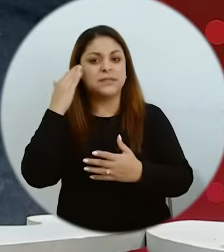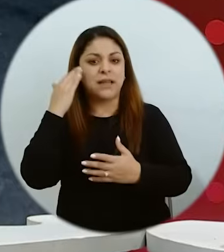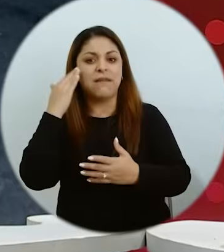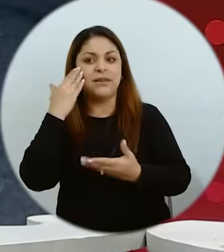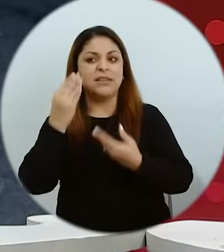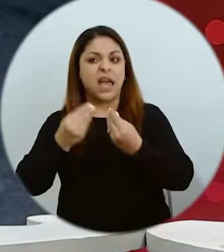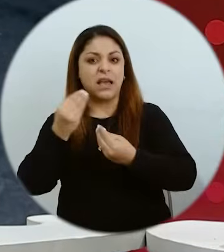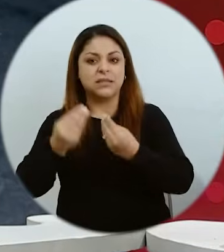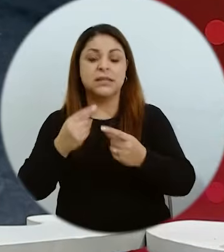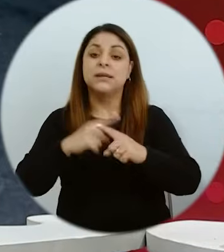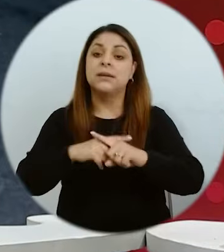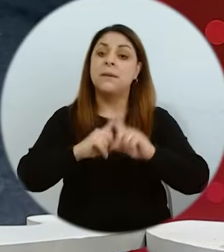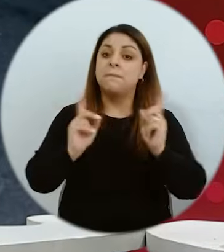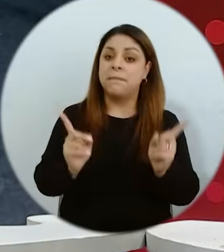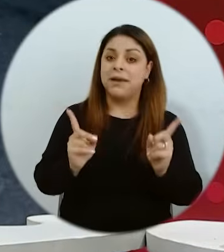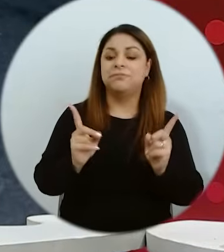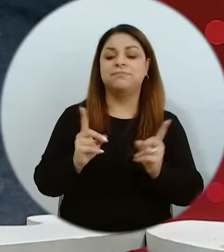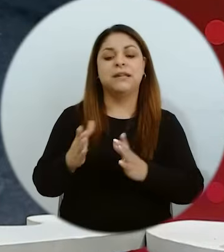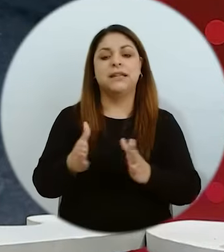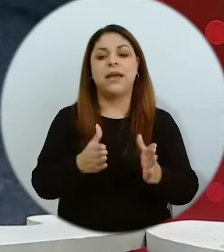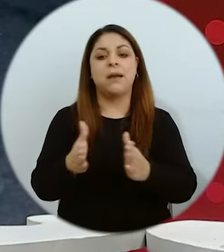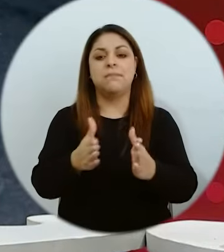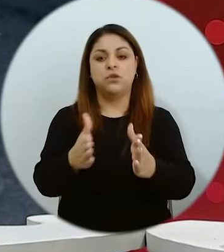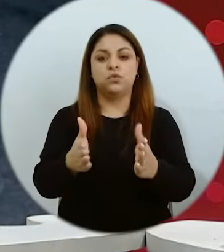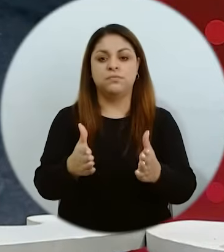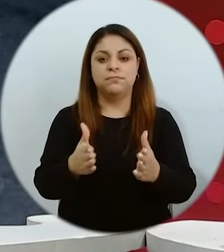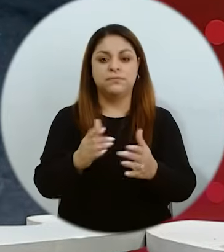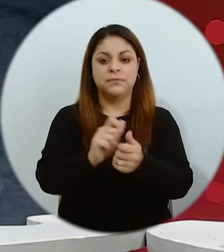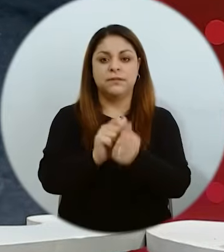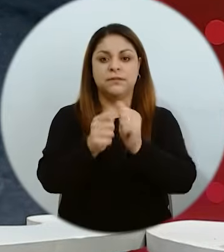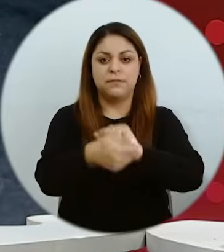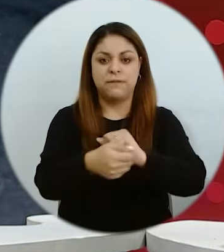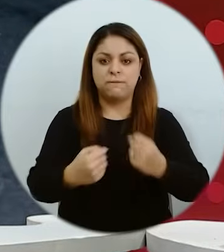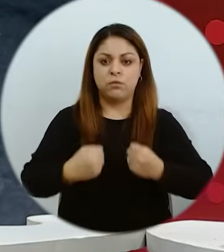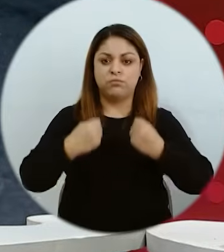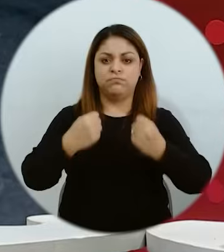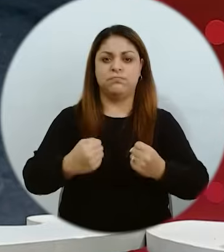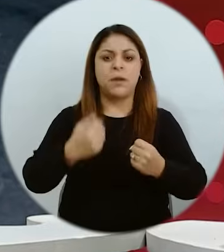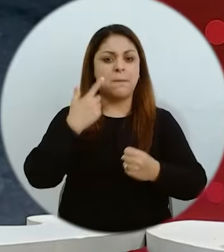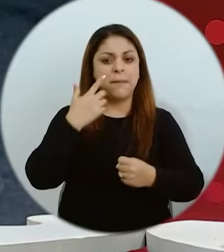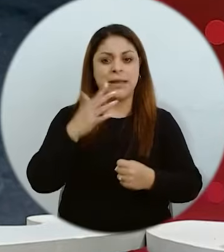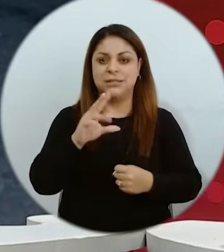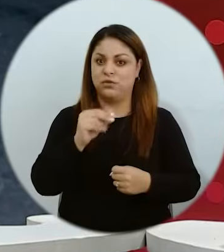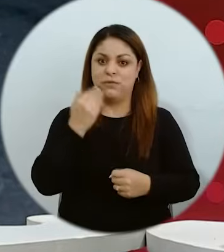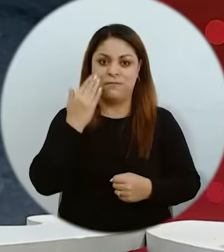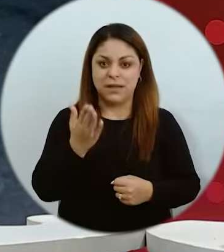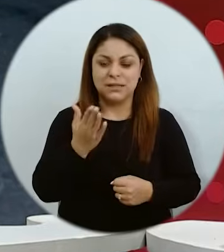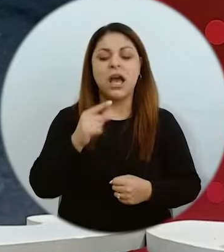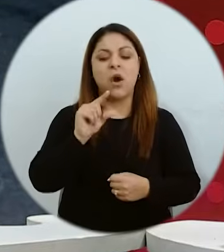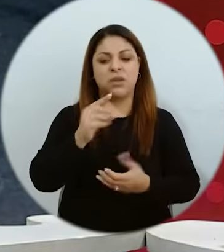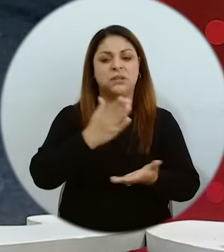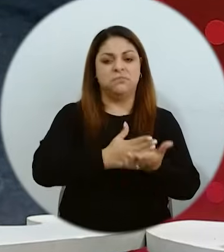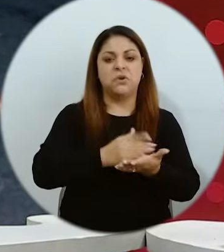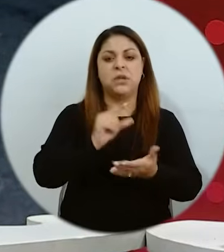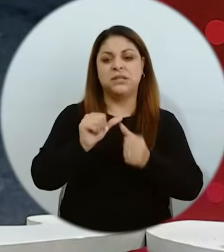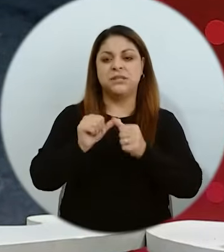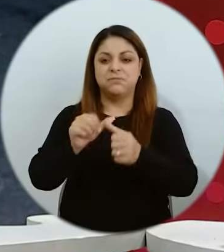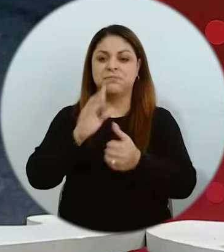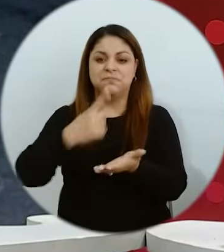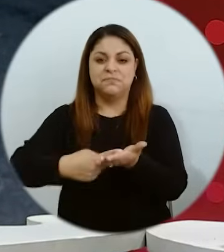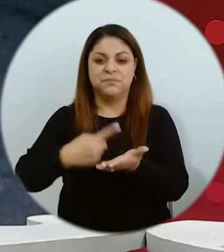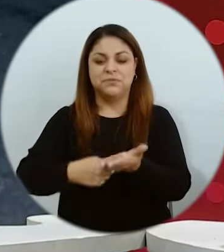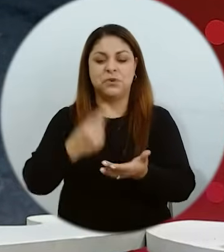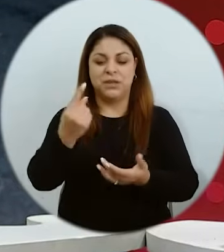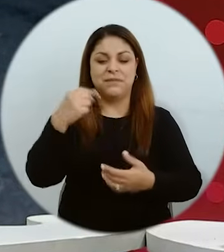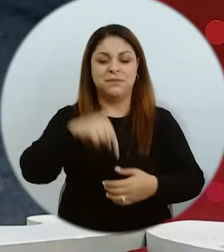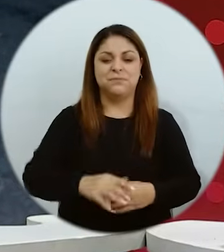qué es lo que hay que hacer. No obstante, como ustedes dicen, el camino hacia la transformación y el fortalecimiento parece no ser tan fácil. De eso